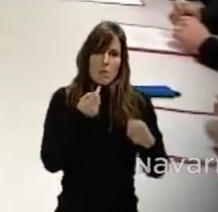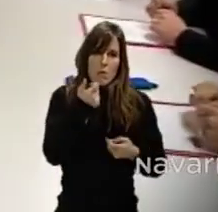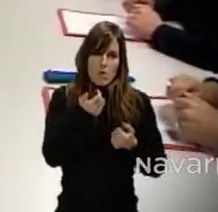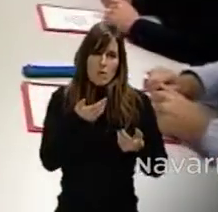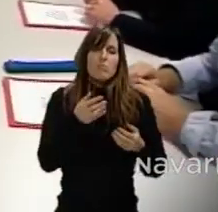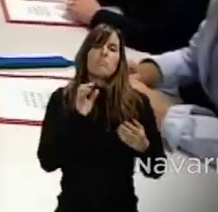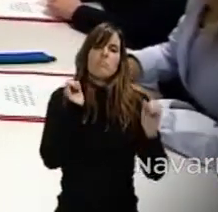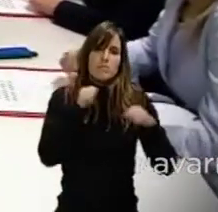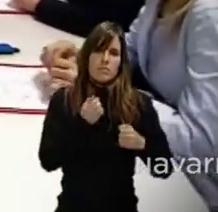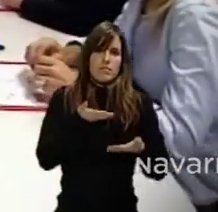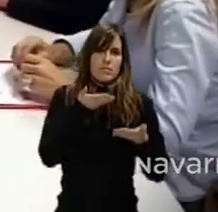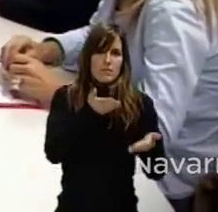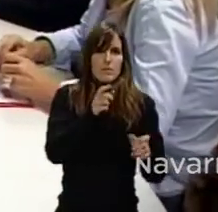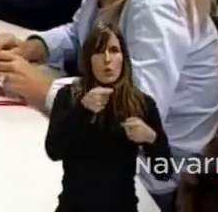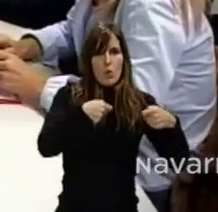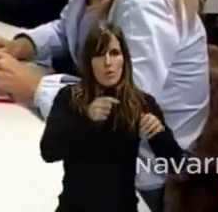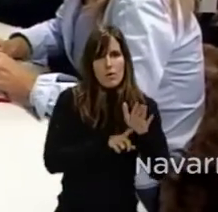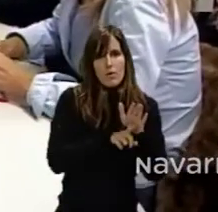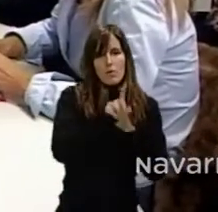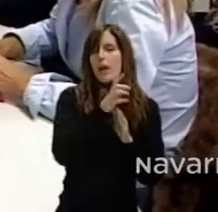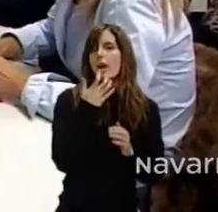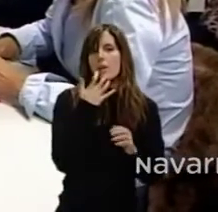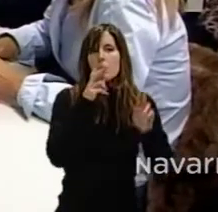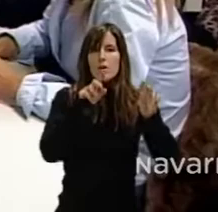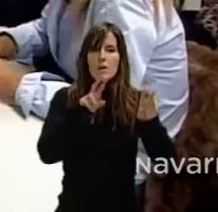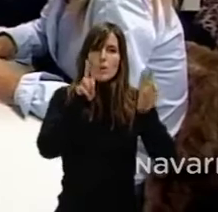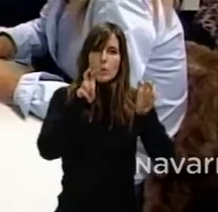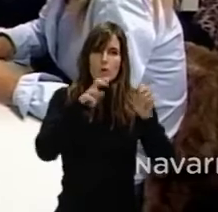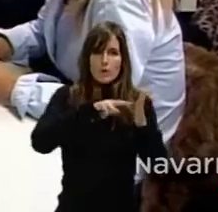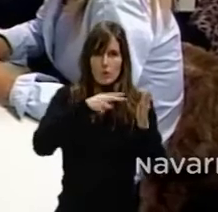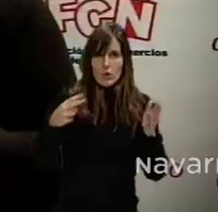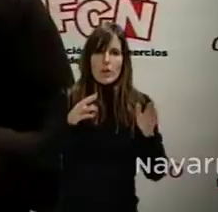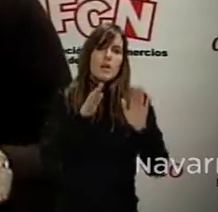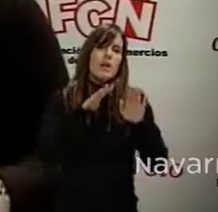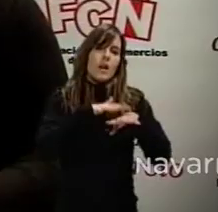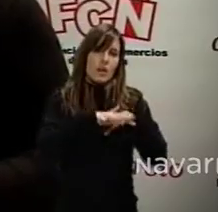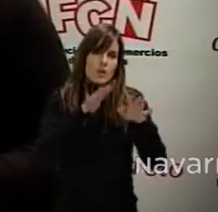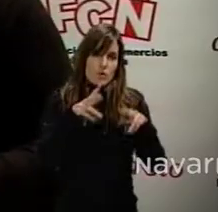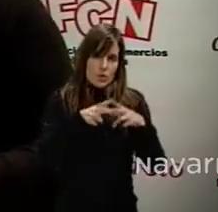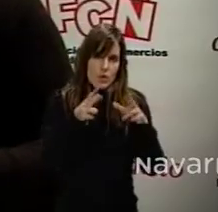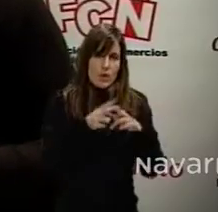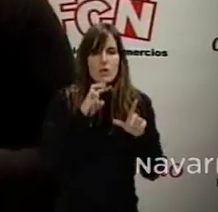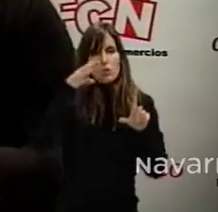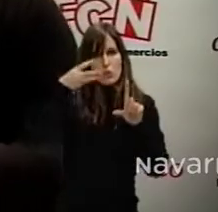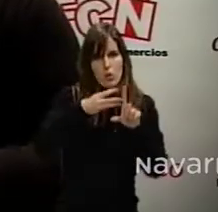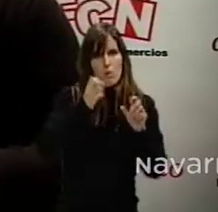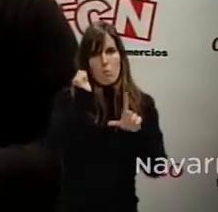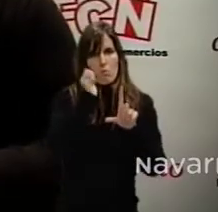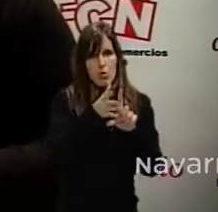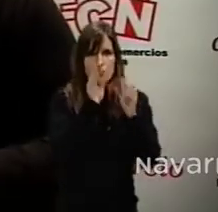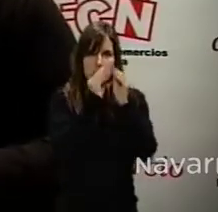de alguna manera al crecimiento del comercio nuevas tecnologías la presencia en redes sociales la creación de páginas web o de blogs